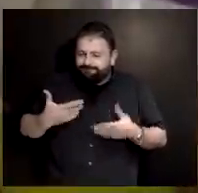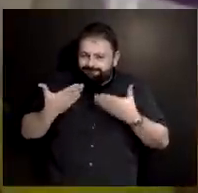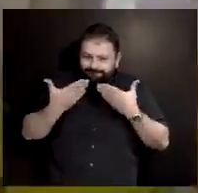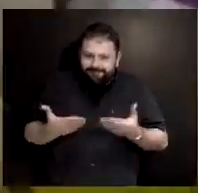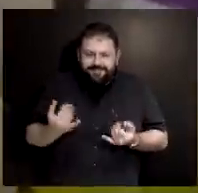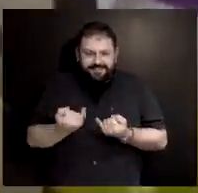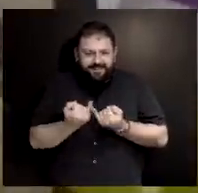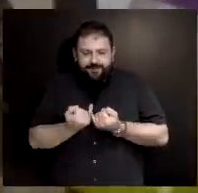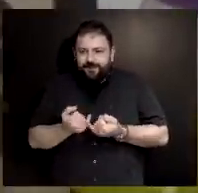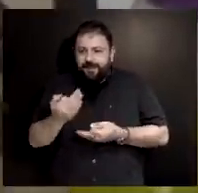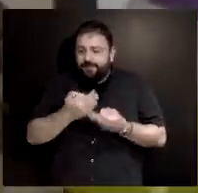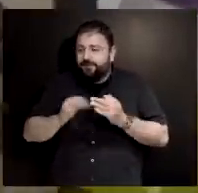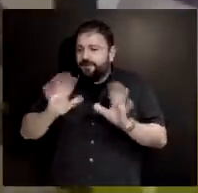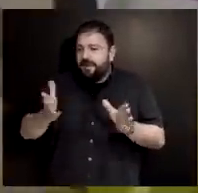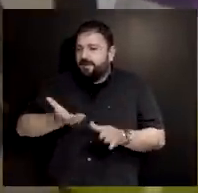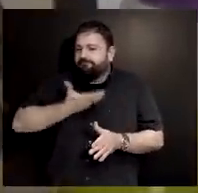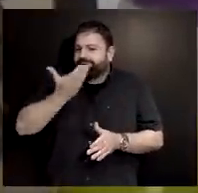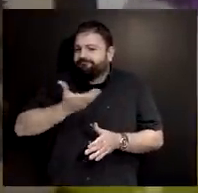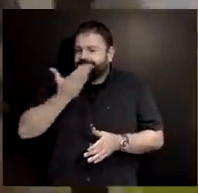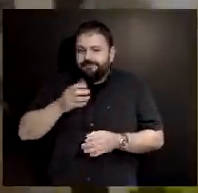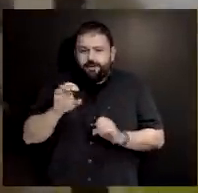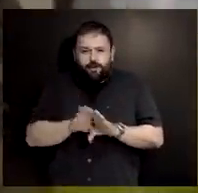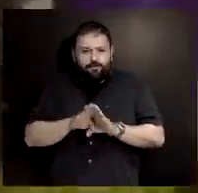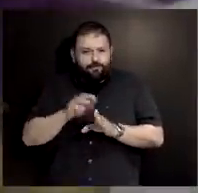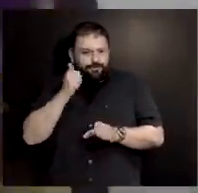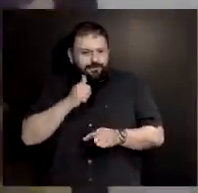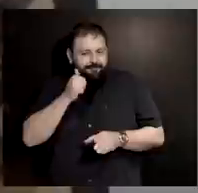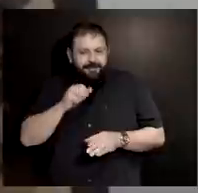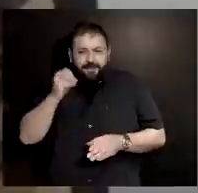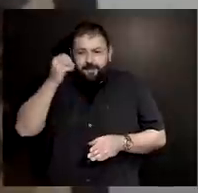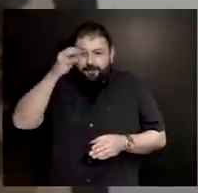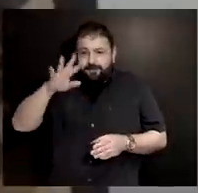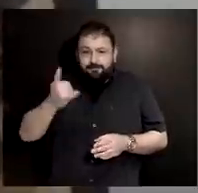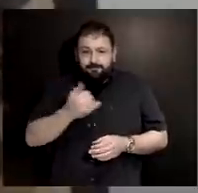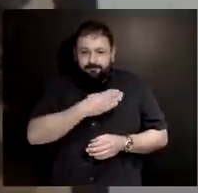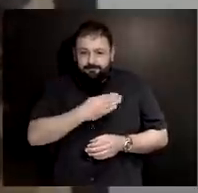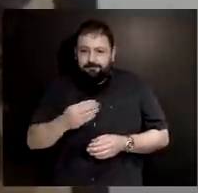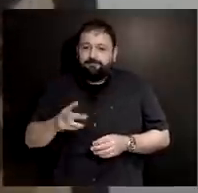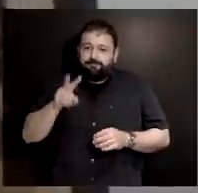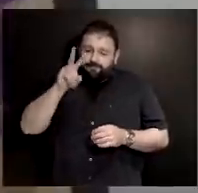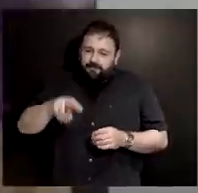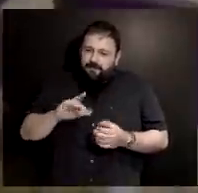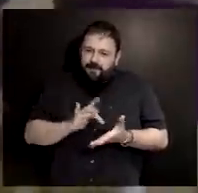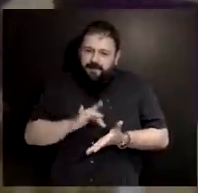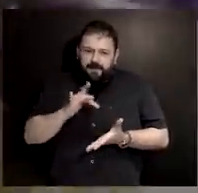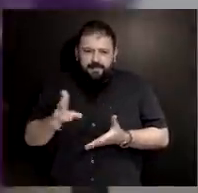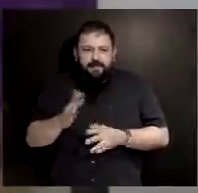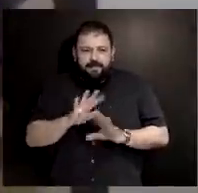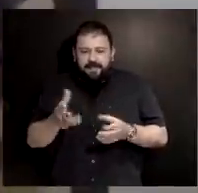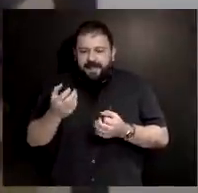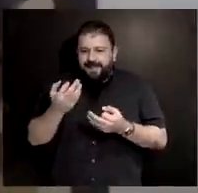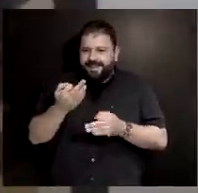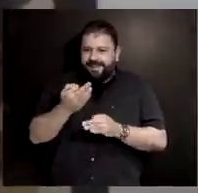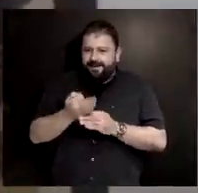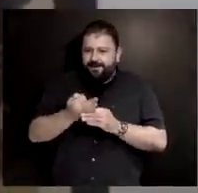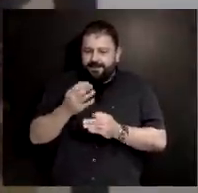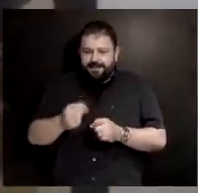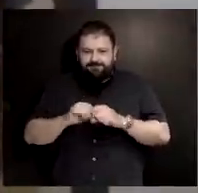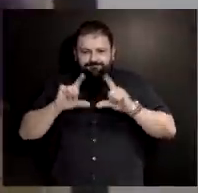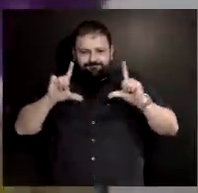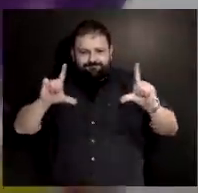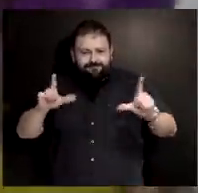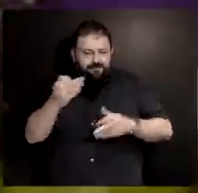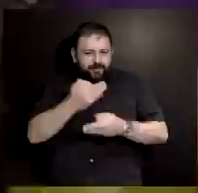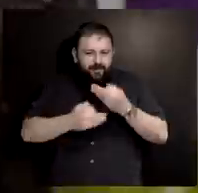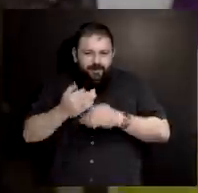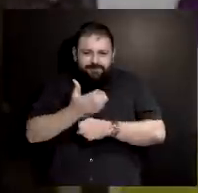todos, como ya es costumbre, como solo OmniLife. Y bueno, definitivamente yo te agradezco el que nos hayas acompañado a lo largo de esta